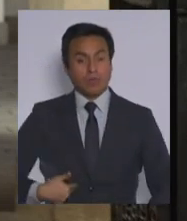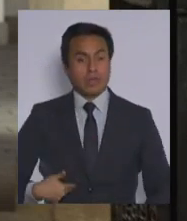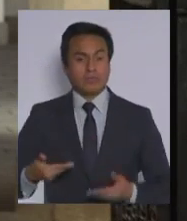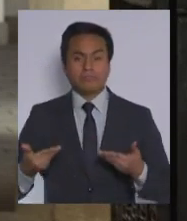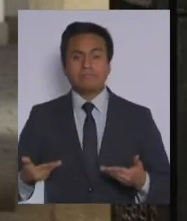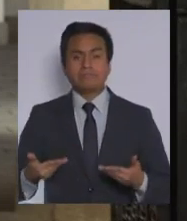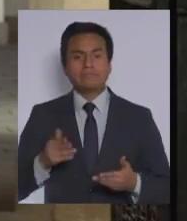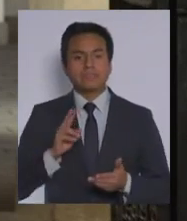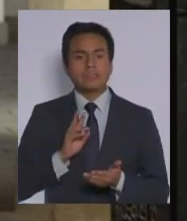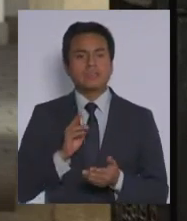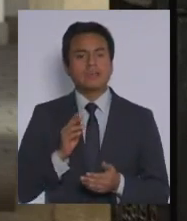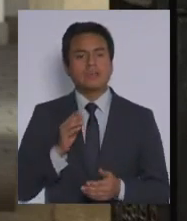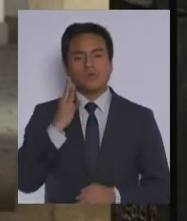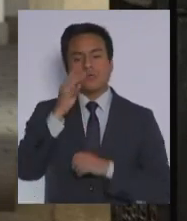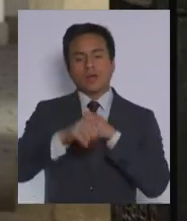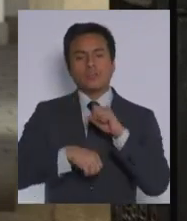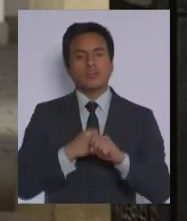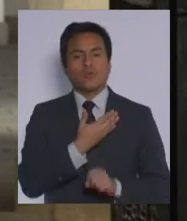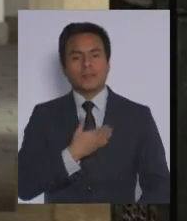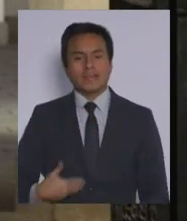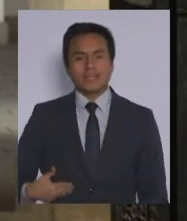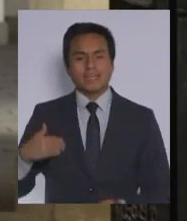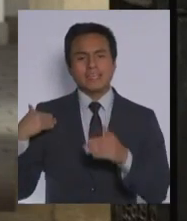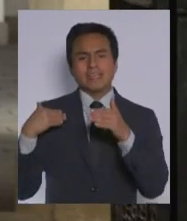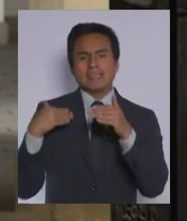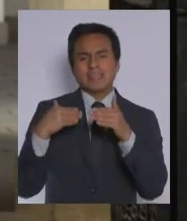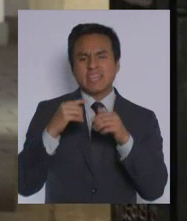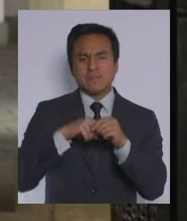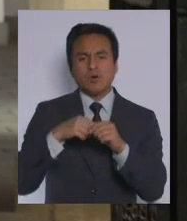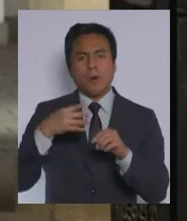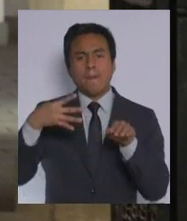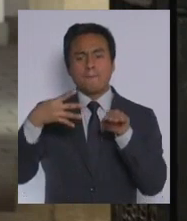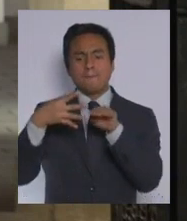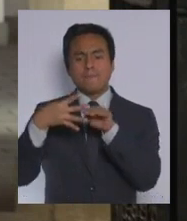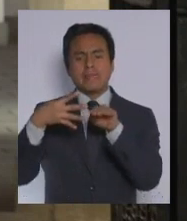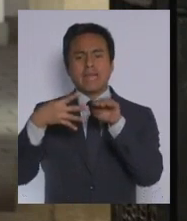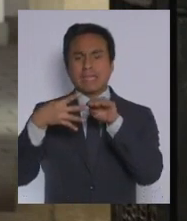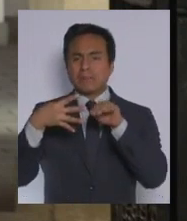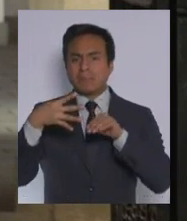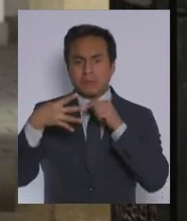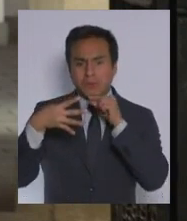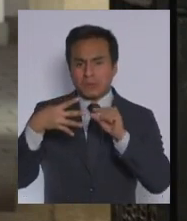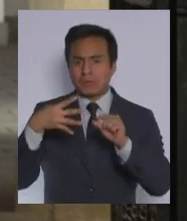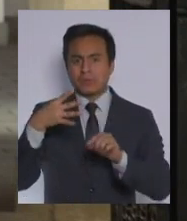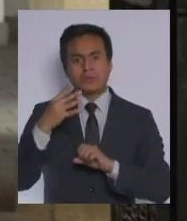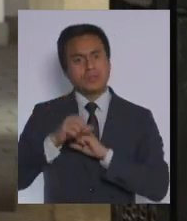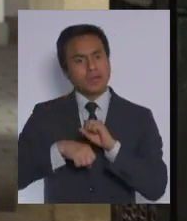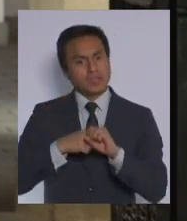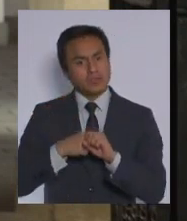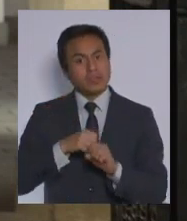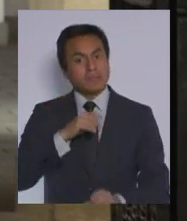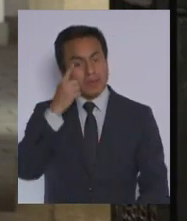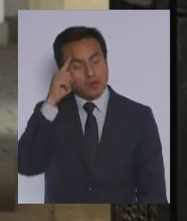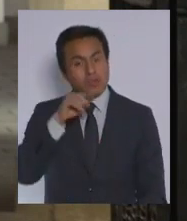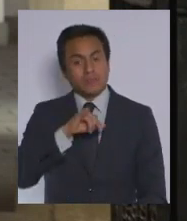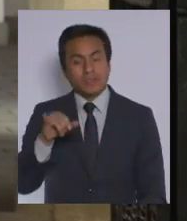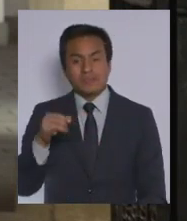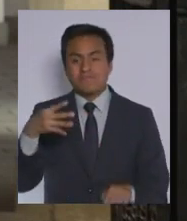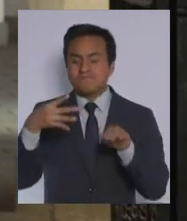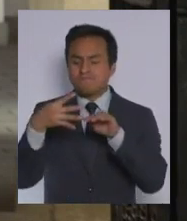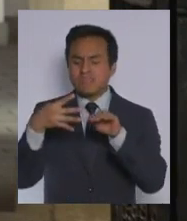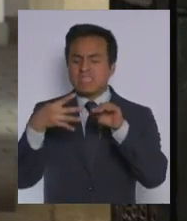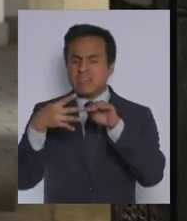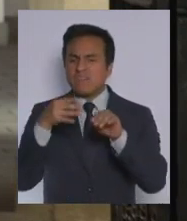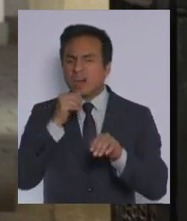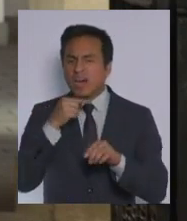tiene que gobernar cuatro años ya llevamos un poco más de la mitad sería fácil pensar en hacer lo